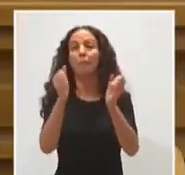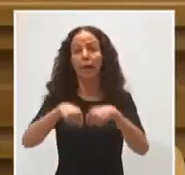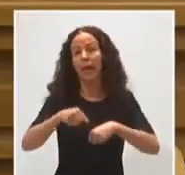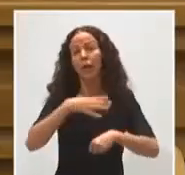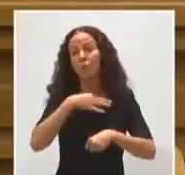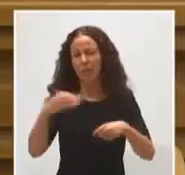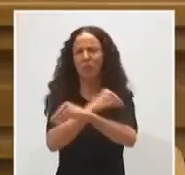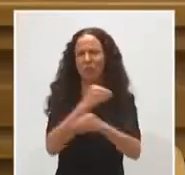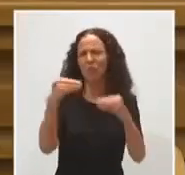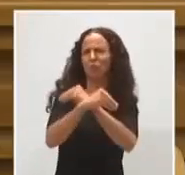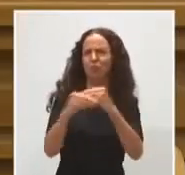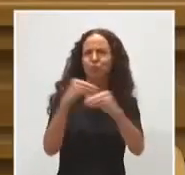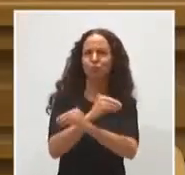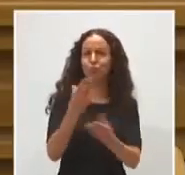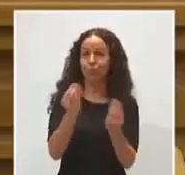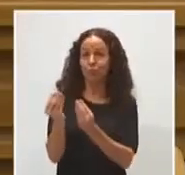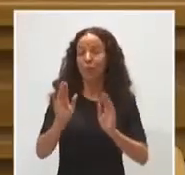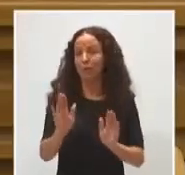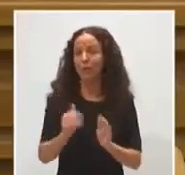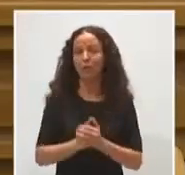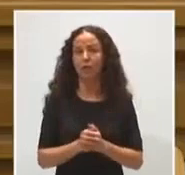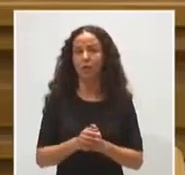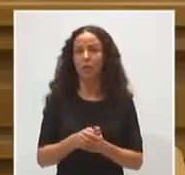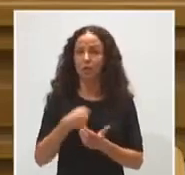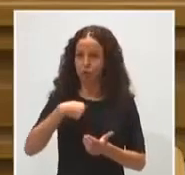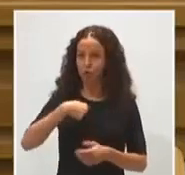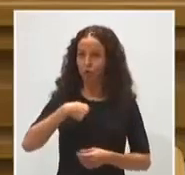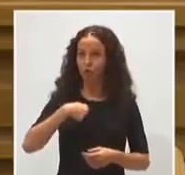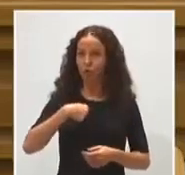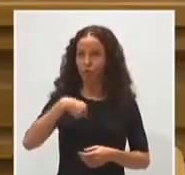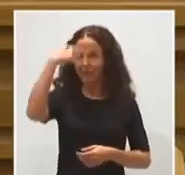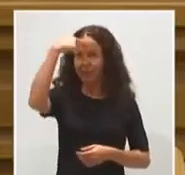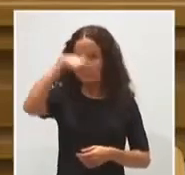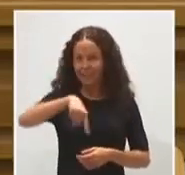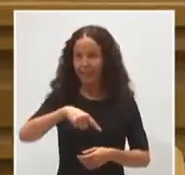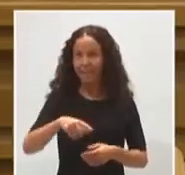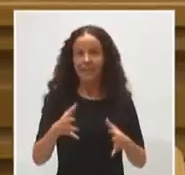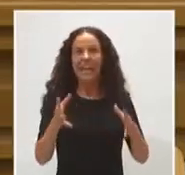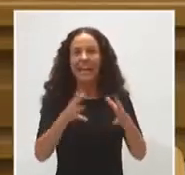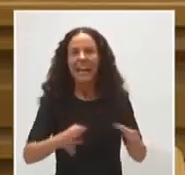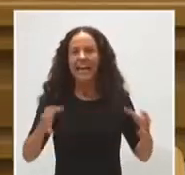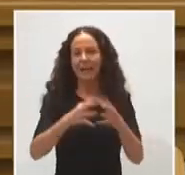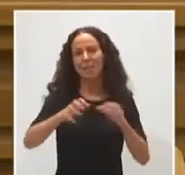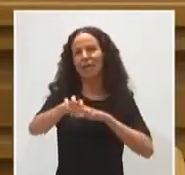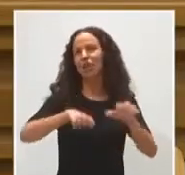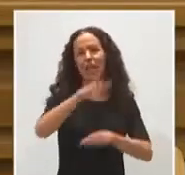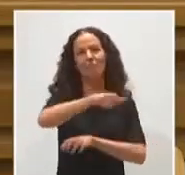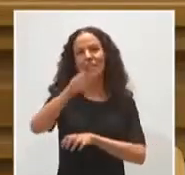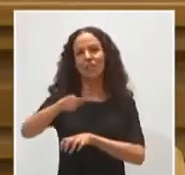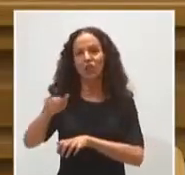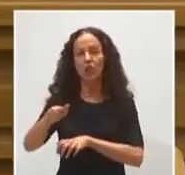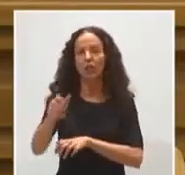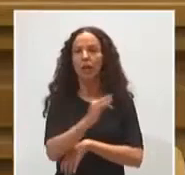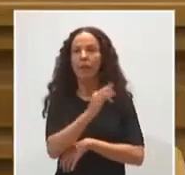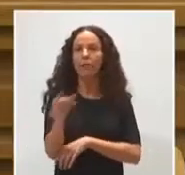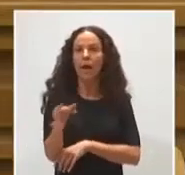contradicciones pero que me consta está deseando la inmensa mayoría de la gente y que además nos tiene que dar